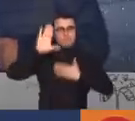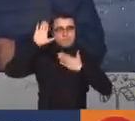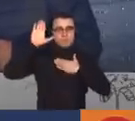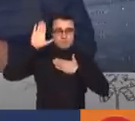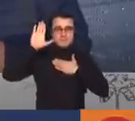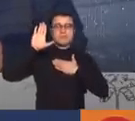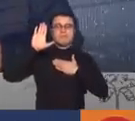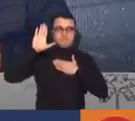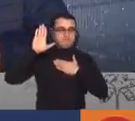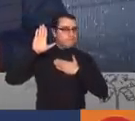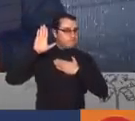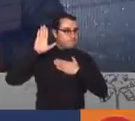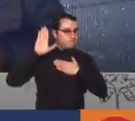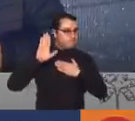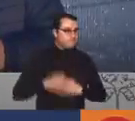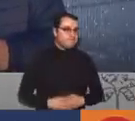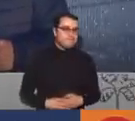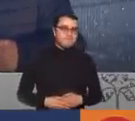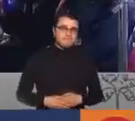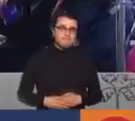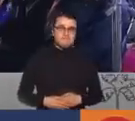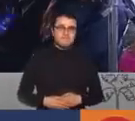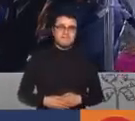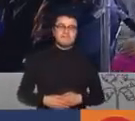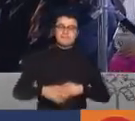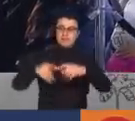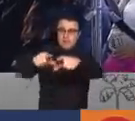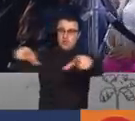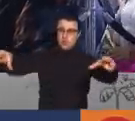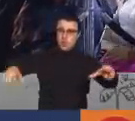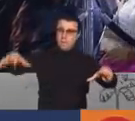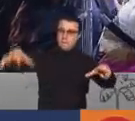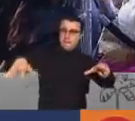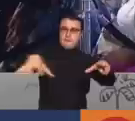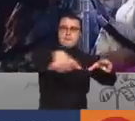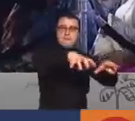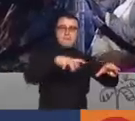ser le llaman multicampus universitario.